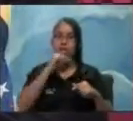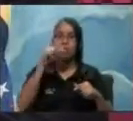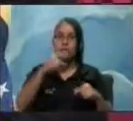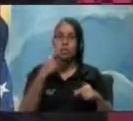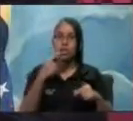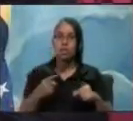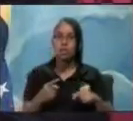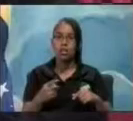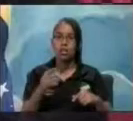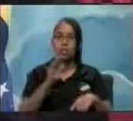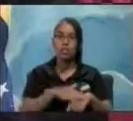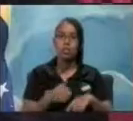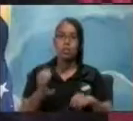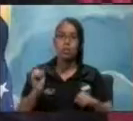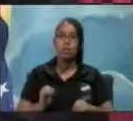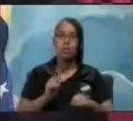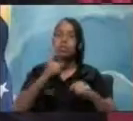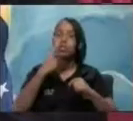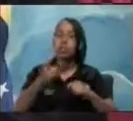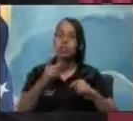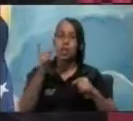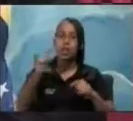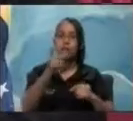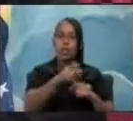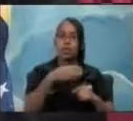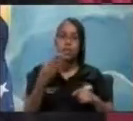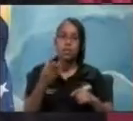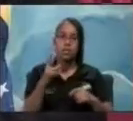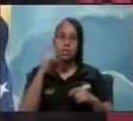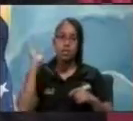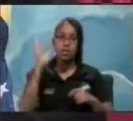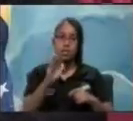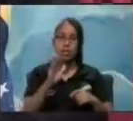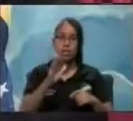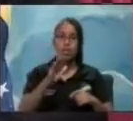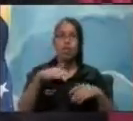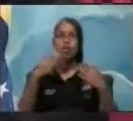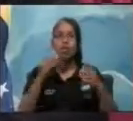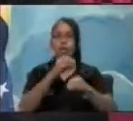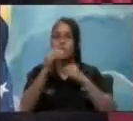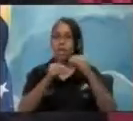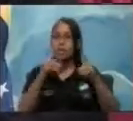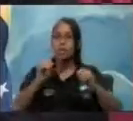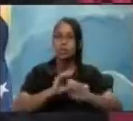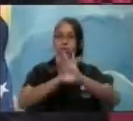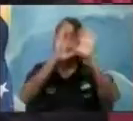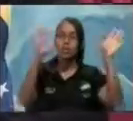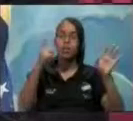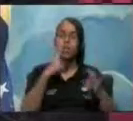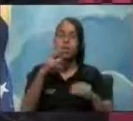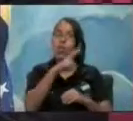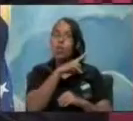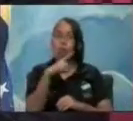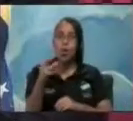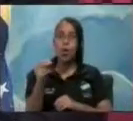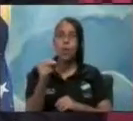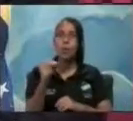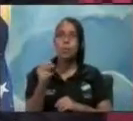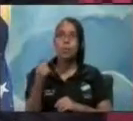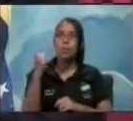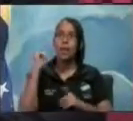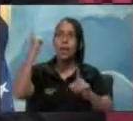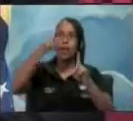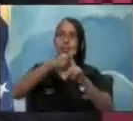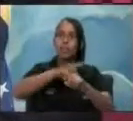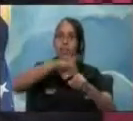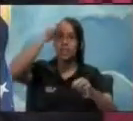porque le estaba aclarando a la gente, porque ellos creían que era Pedro o Juan los que habían hecho el milagro, le dijo, no, es a través de la